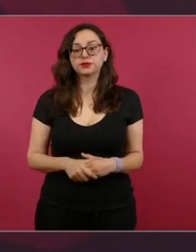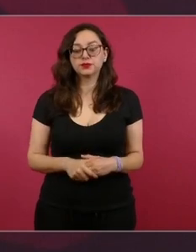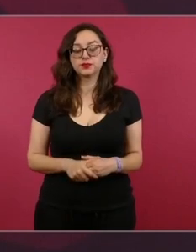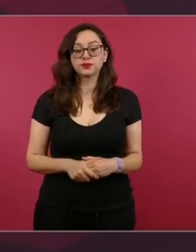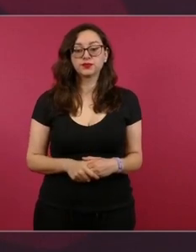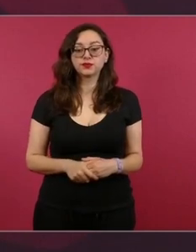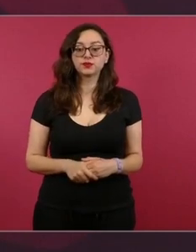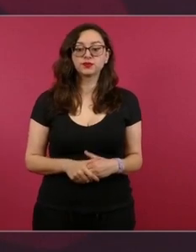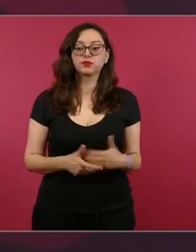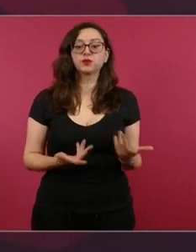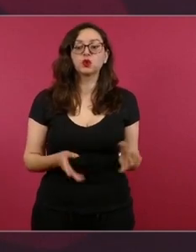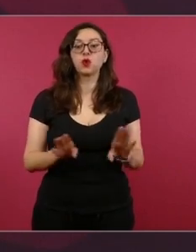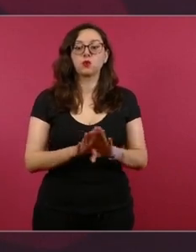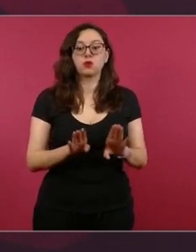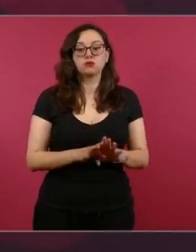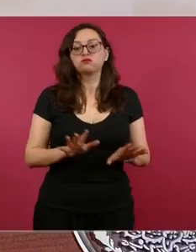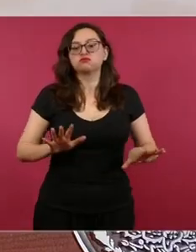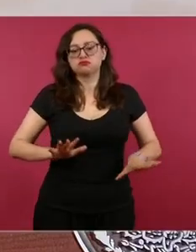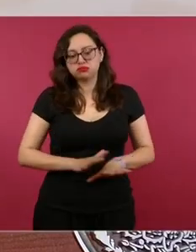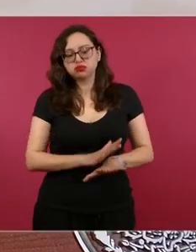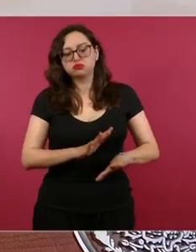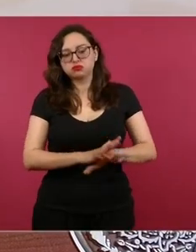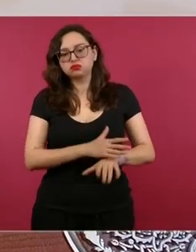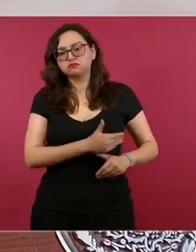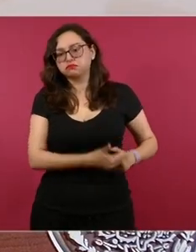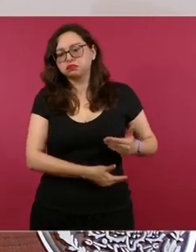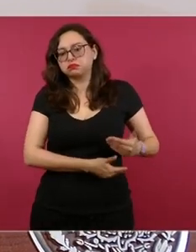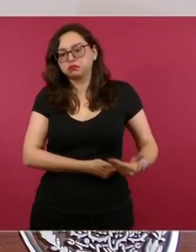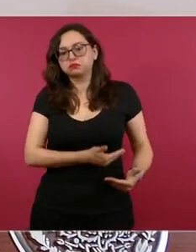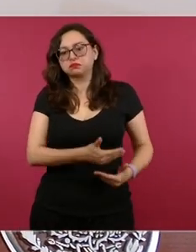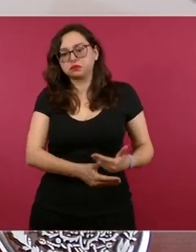luego las transformaciones de los partidos,